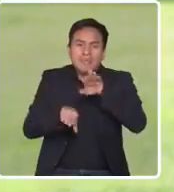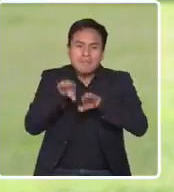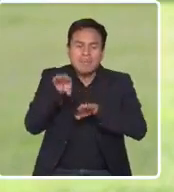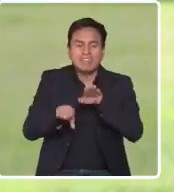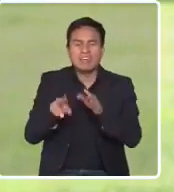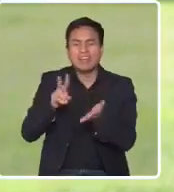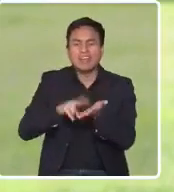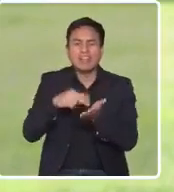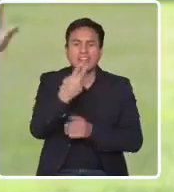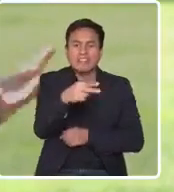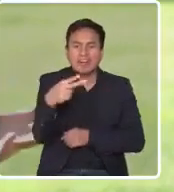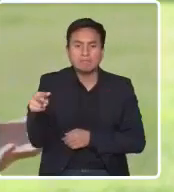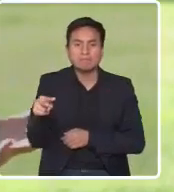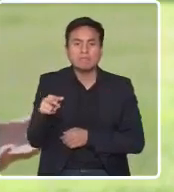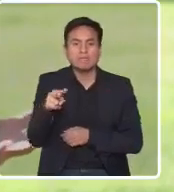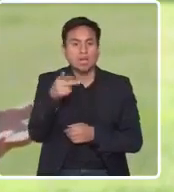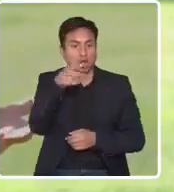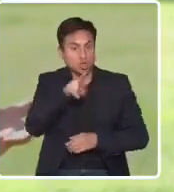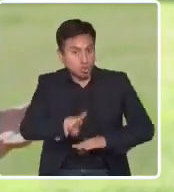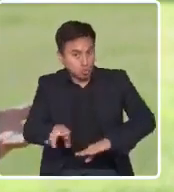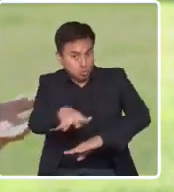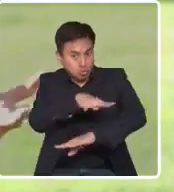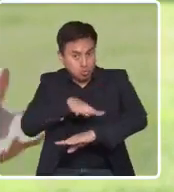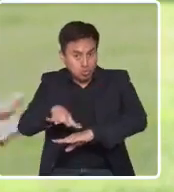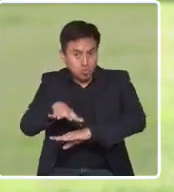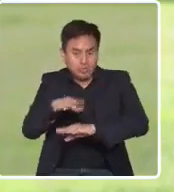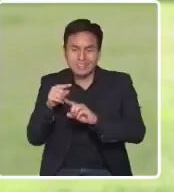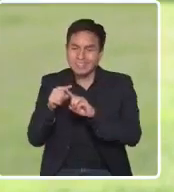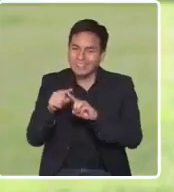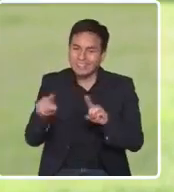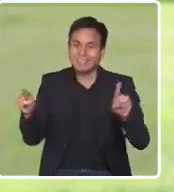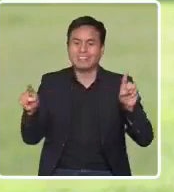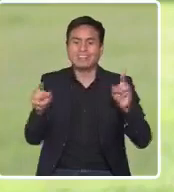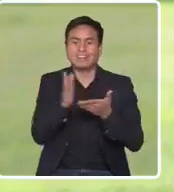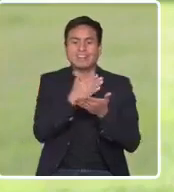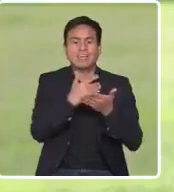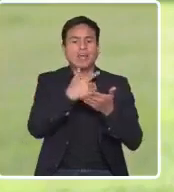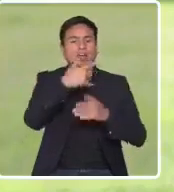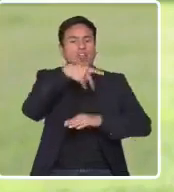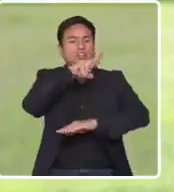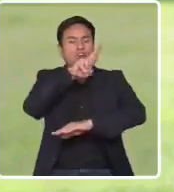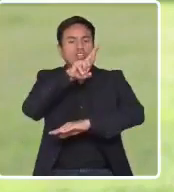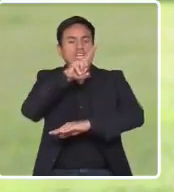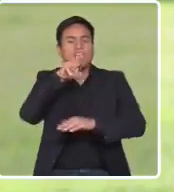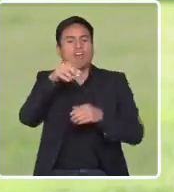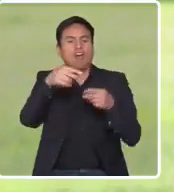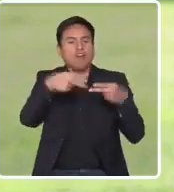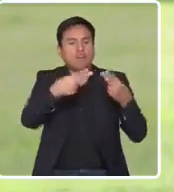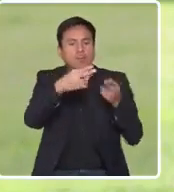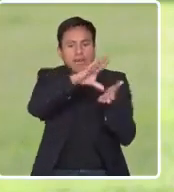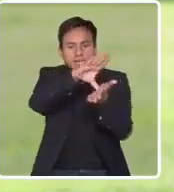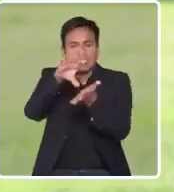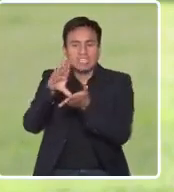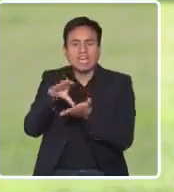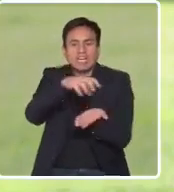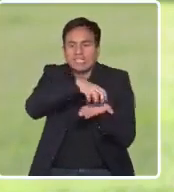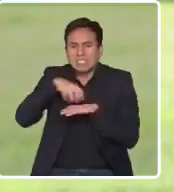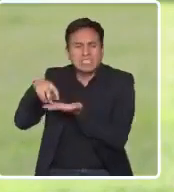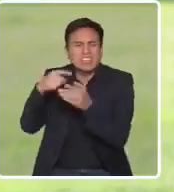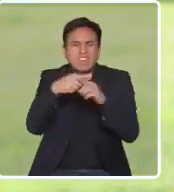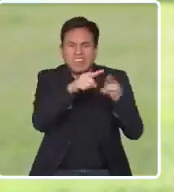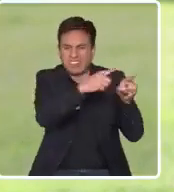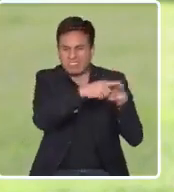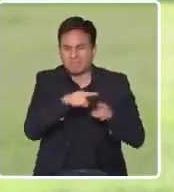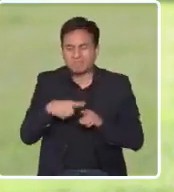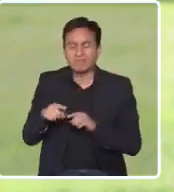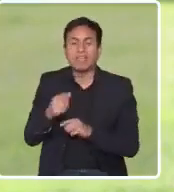distintas realidades. Hay una estrategia en el sur, distinta de la que aplicamos en el norte y en las zonas fronterizas o en las zonas urbanas. Como